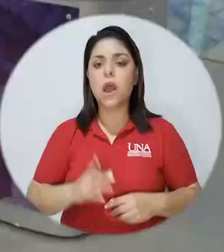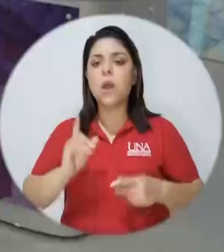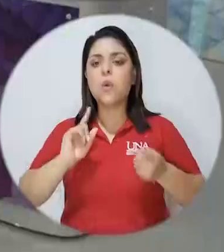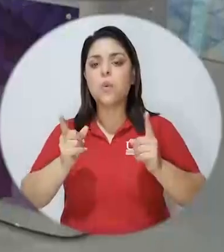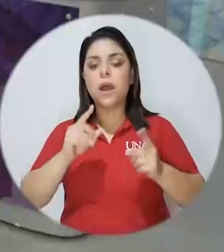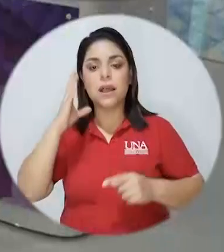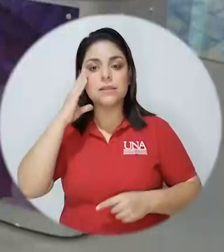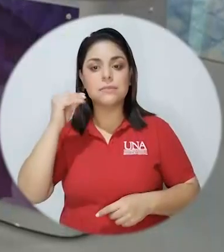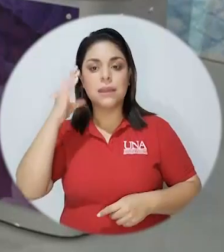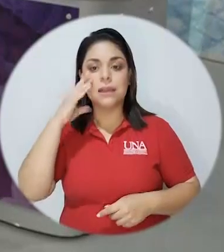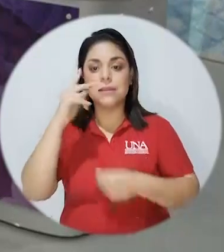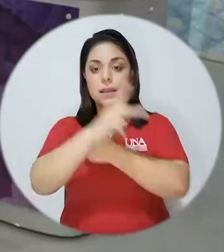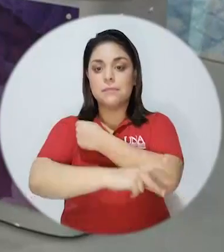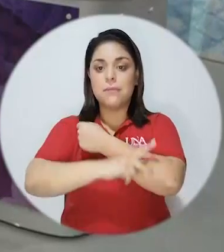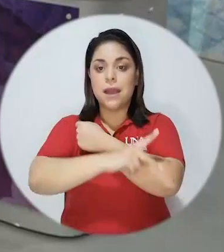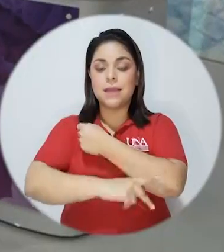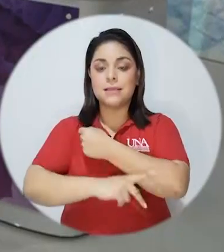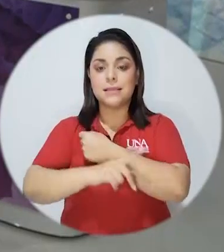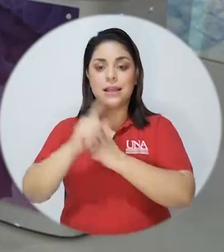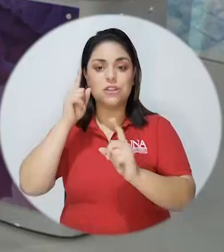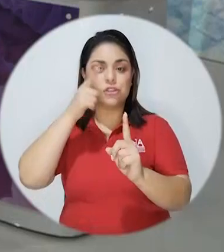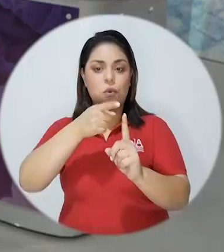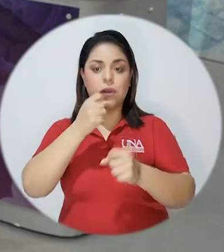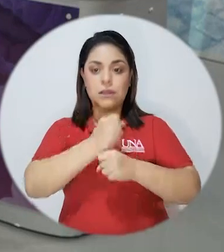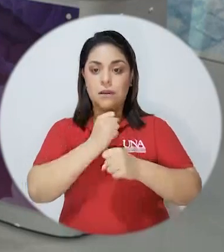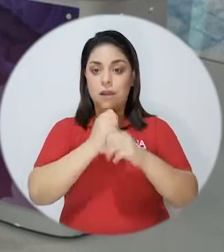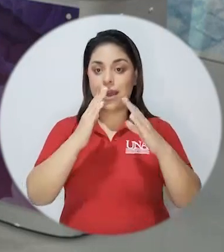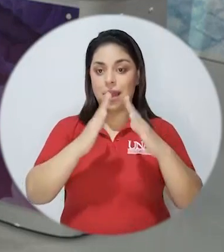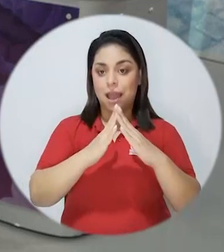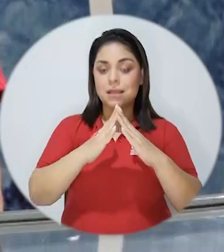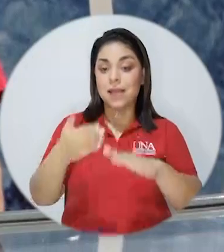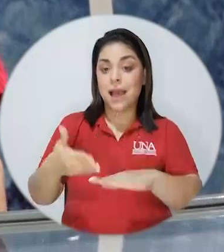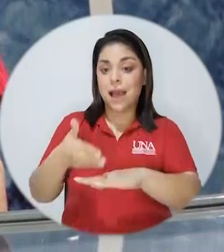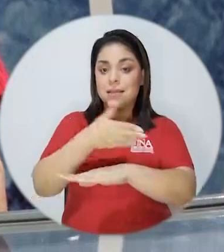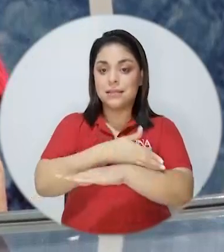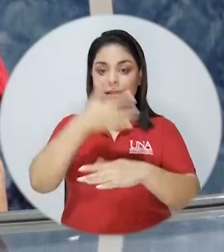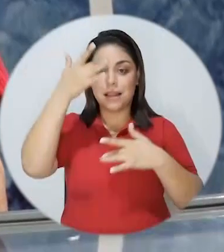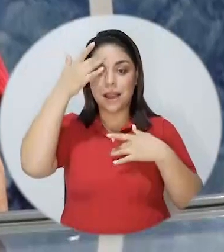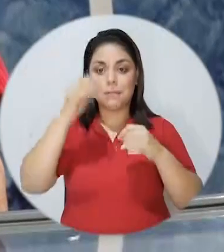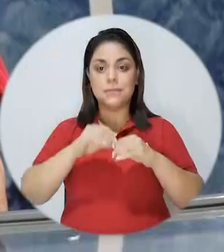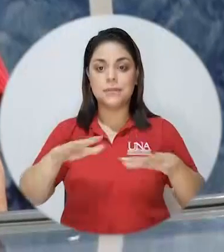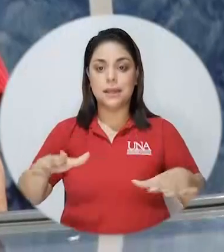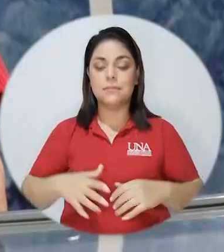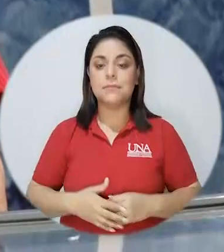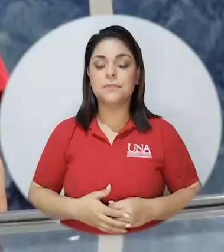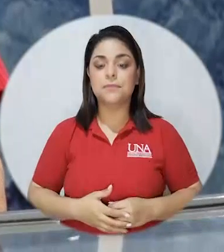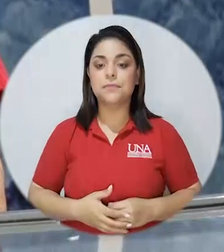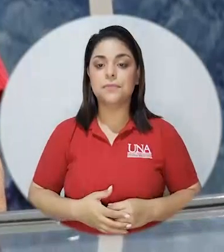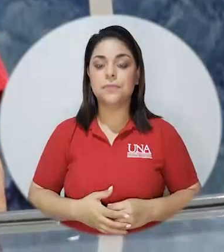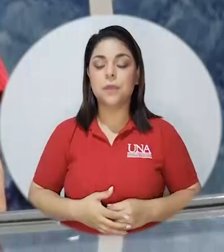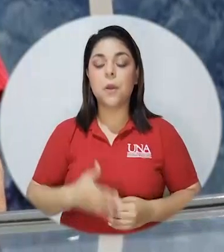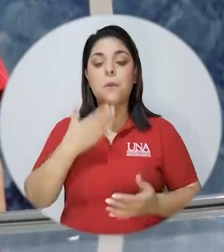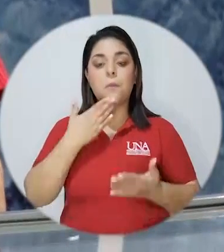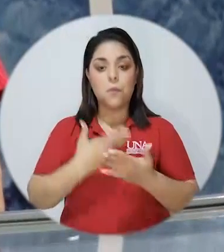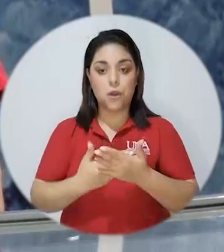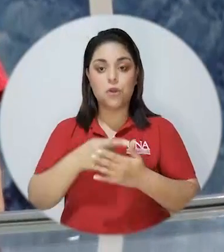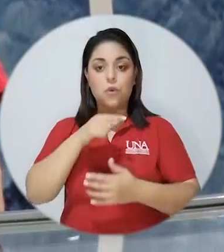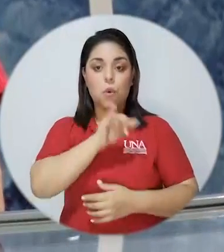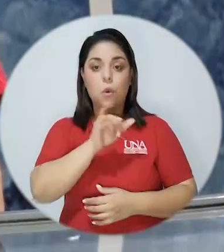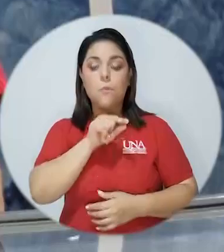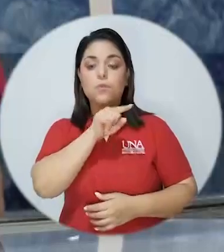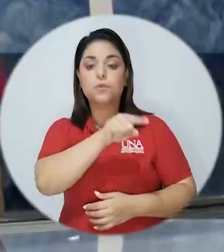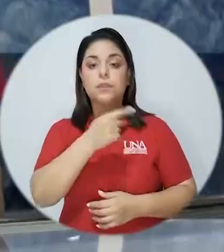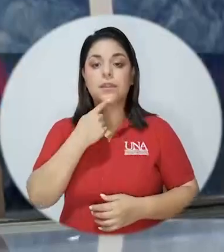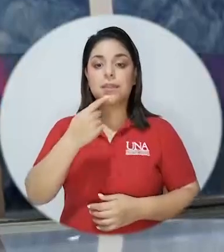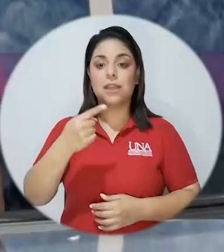del país en materia de teletrabajo previo a la pandemia? Bueno, como dijiste, efectivamente a nivel